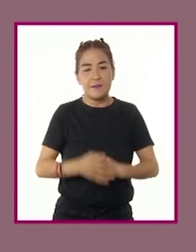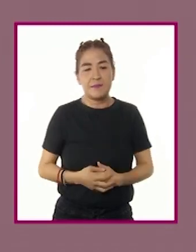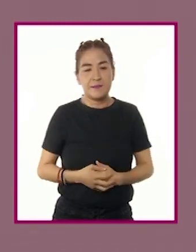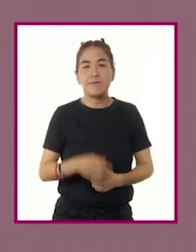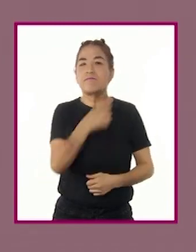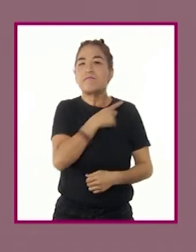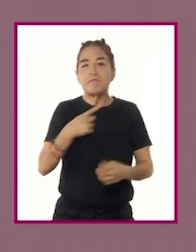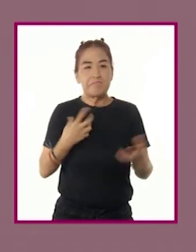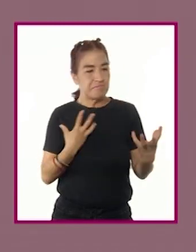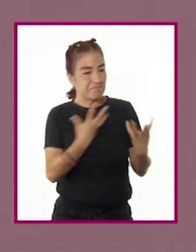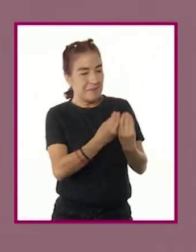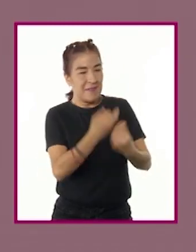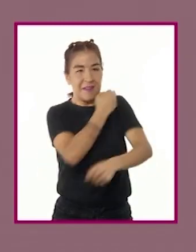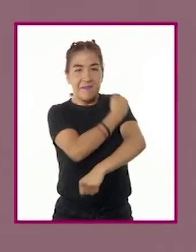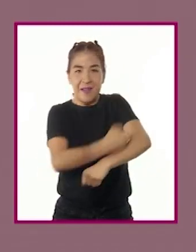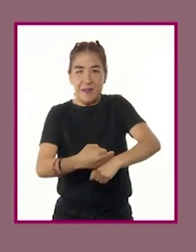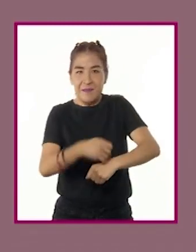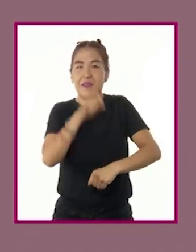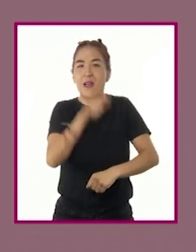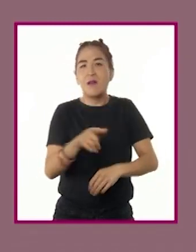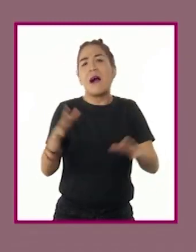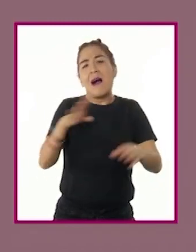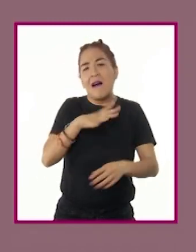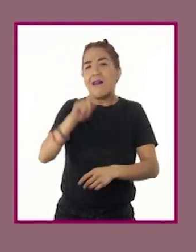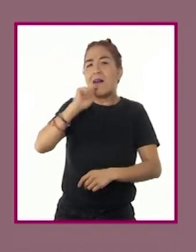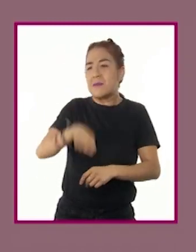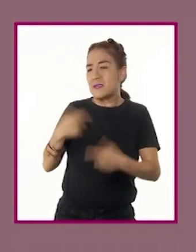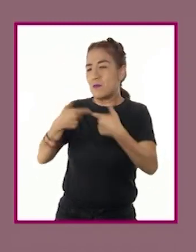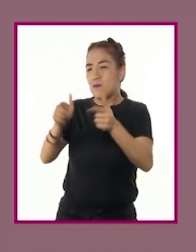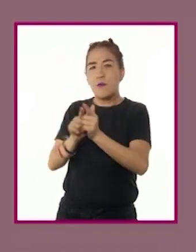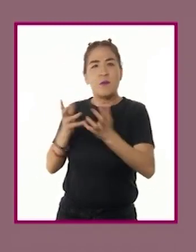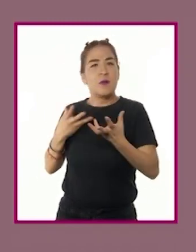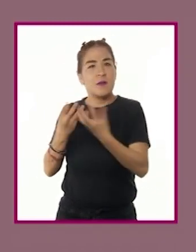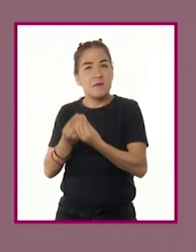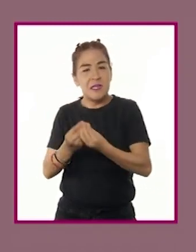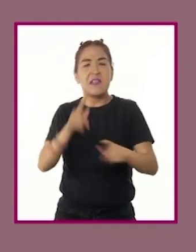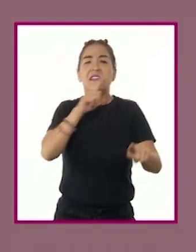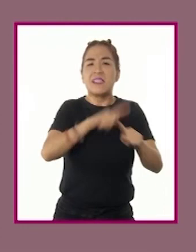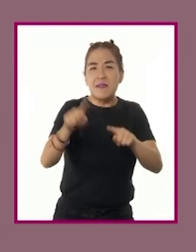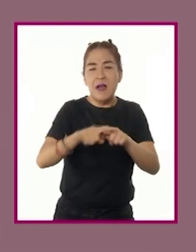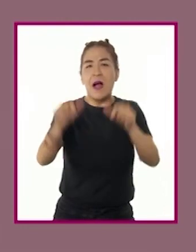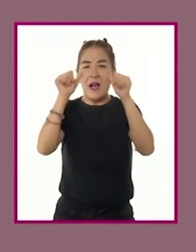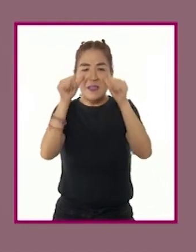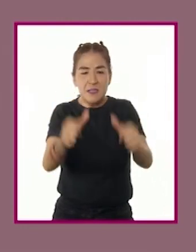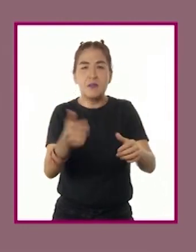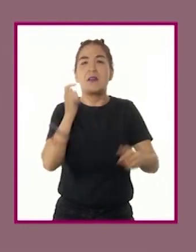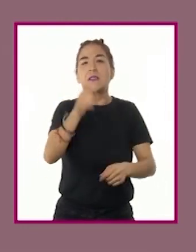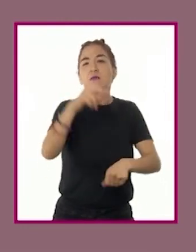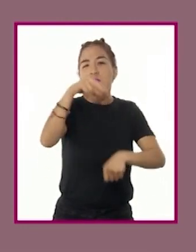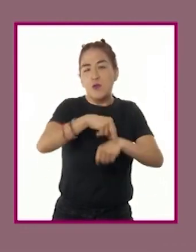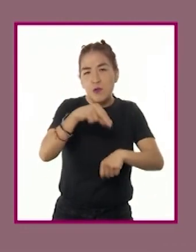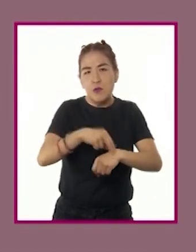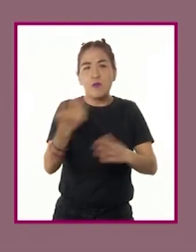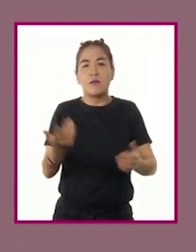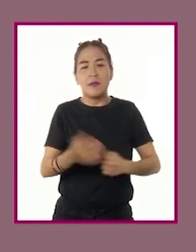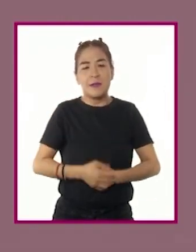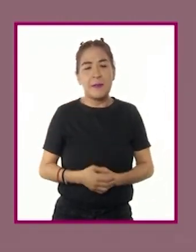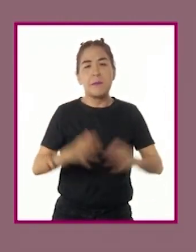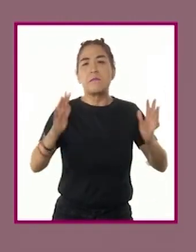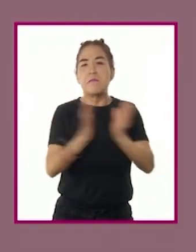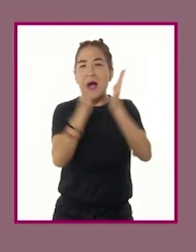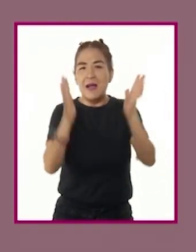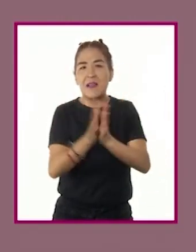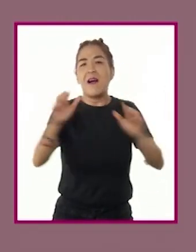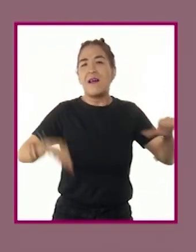pertenecer a una familia o contar con amistades, recibir diversos servicios como atención médica, participar